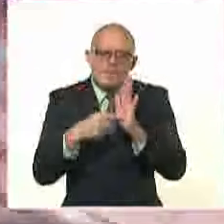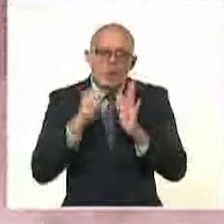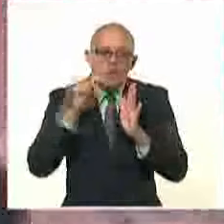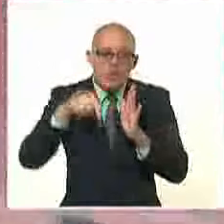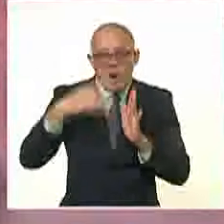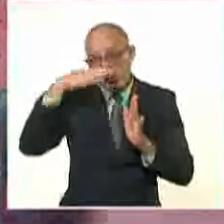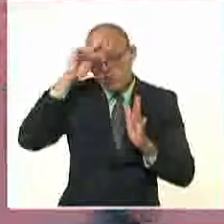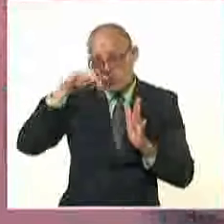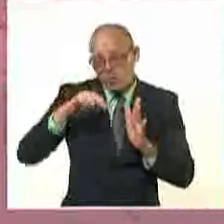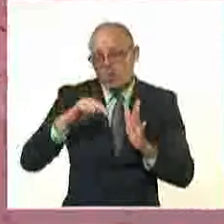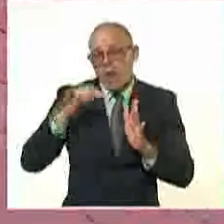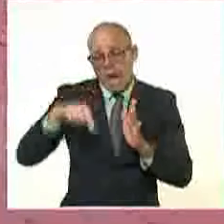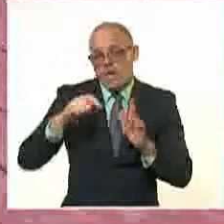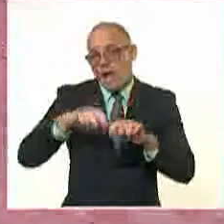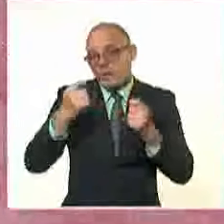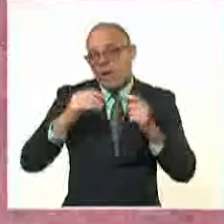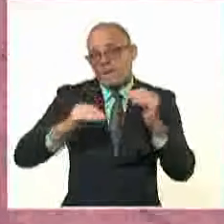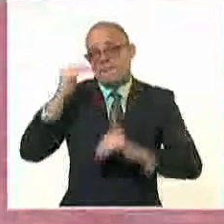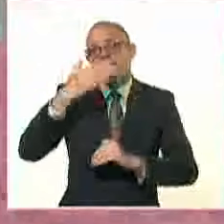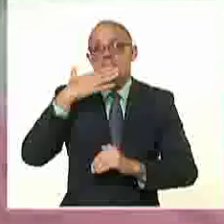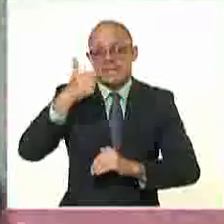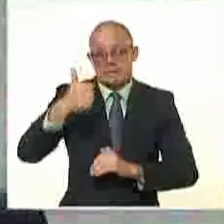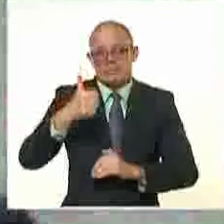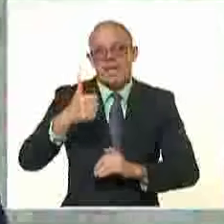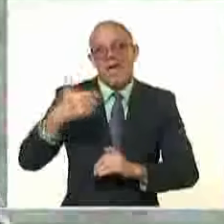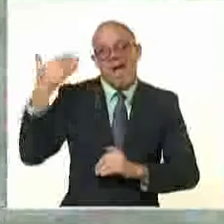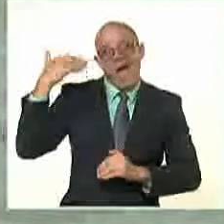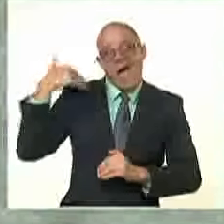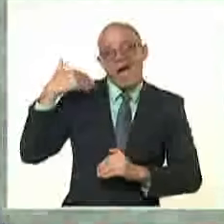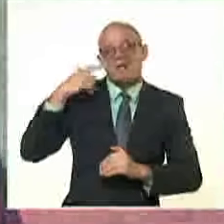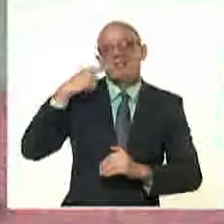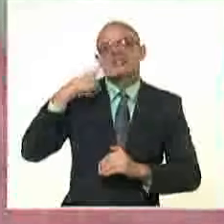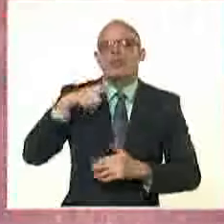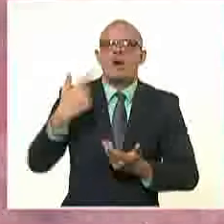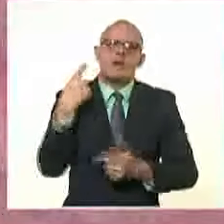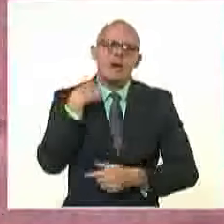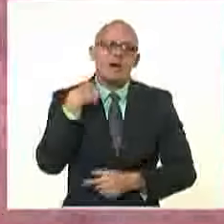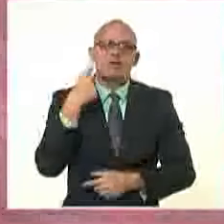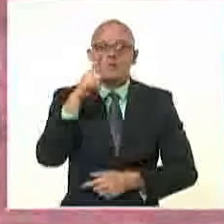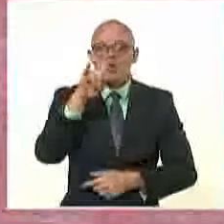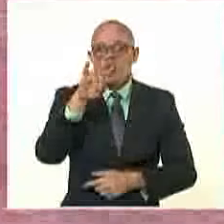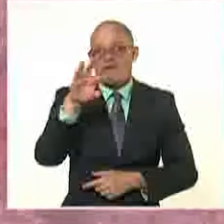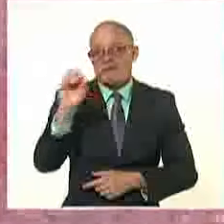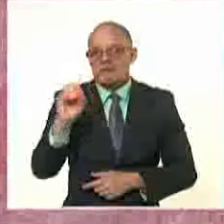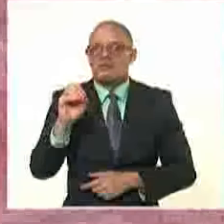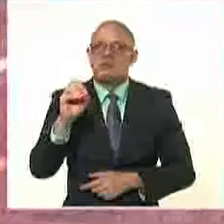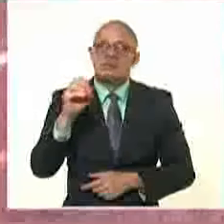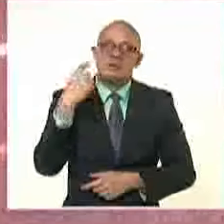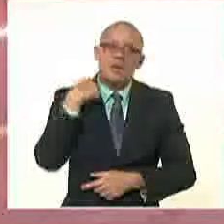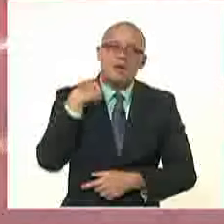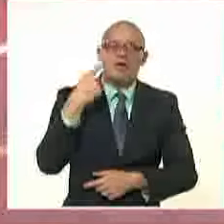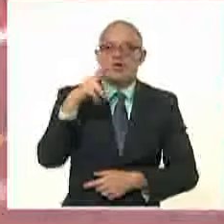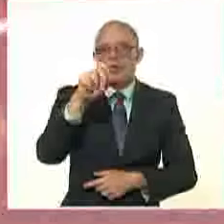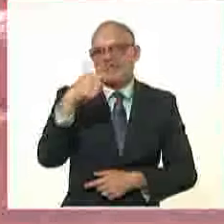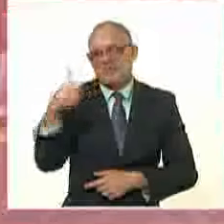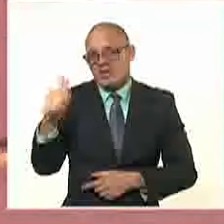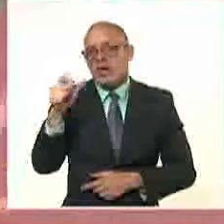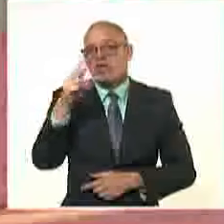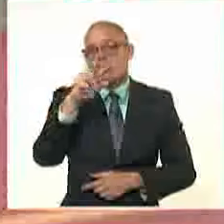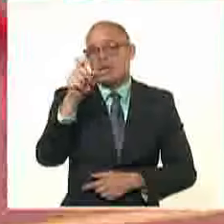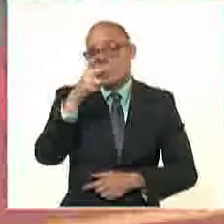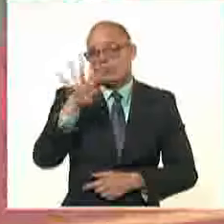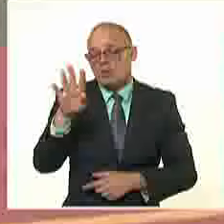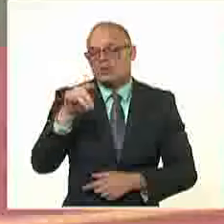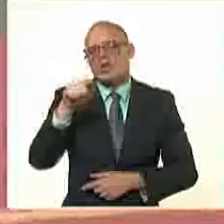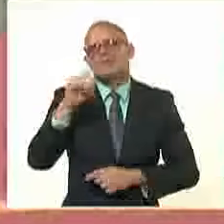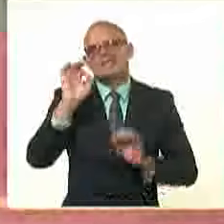estas lides mundiales, que es un 9º puesto en los certámenes de 1990, 2010 y 2014. En Barek Miguel,